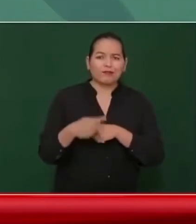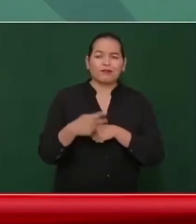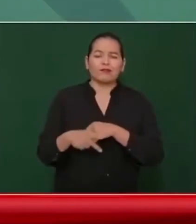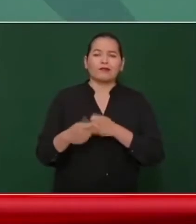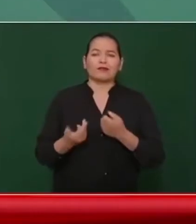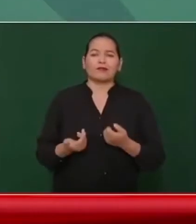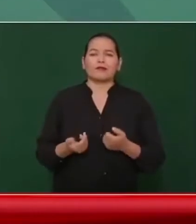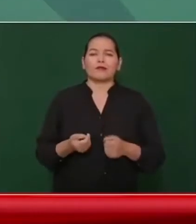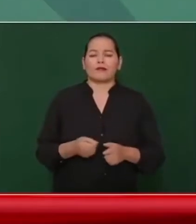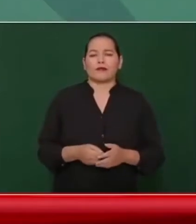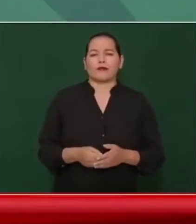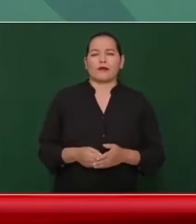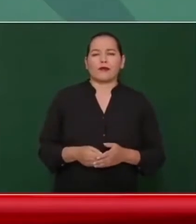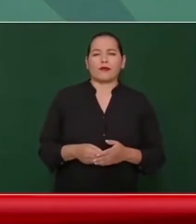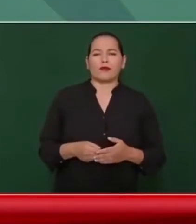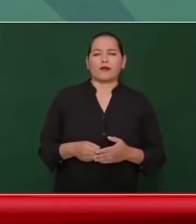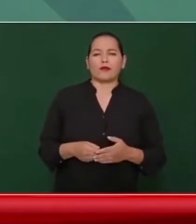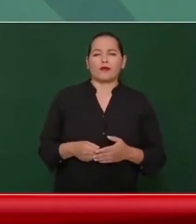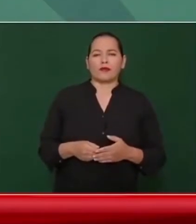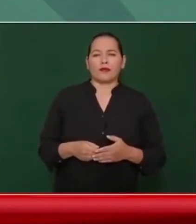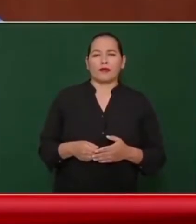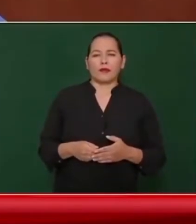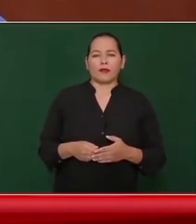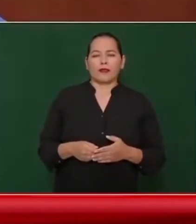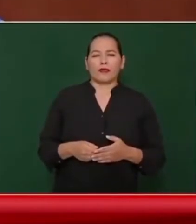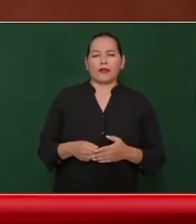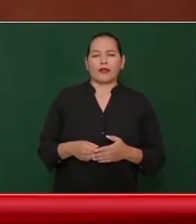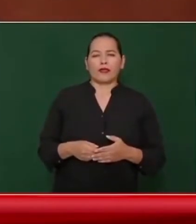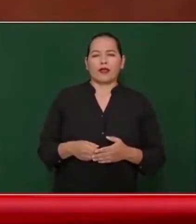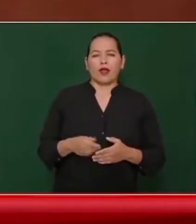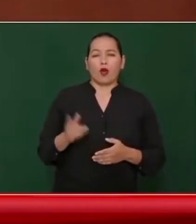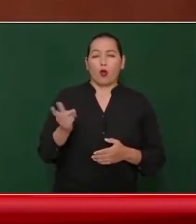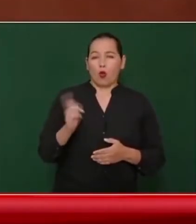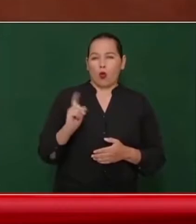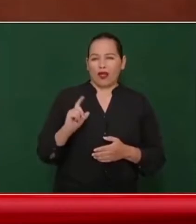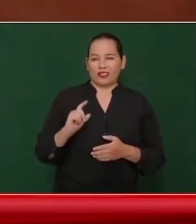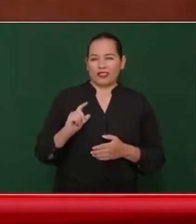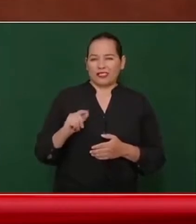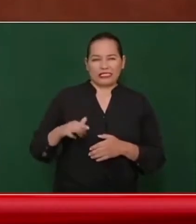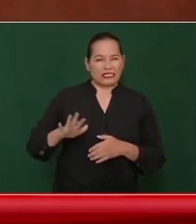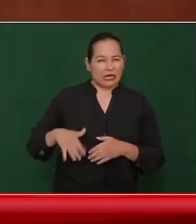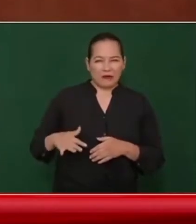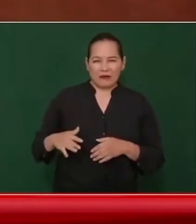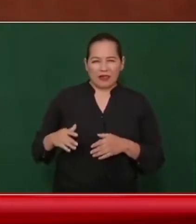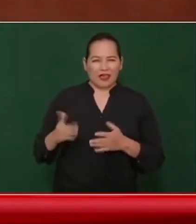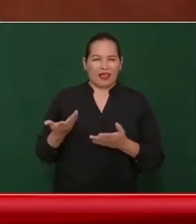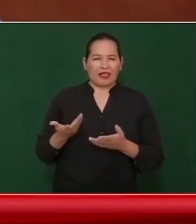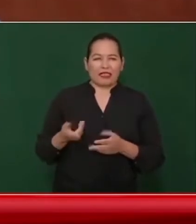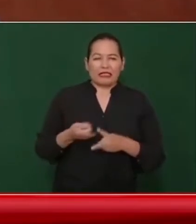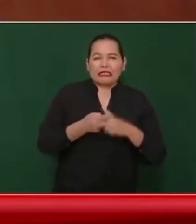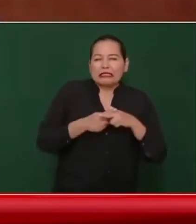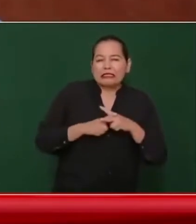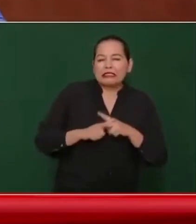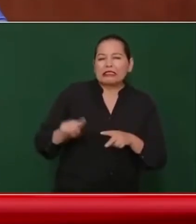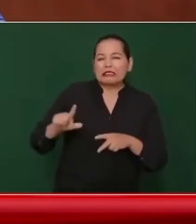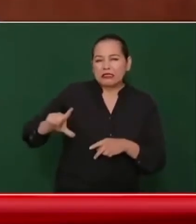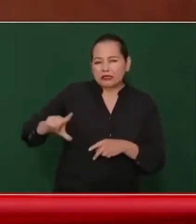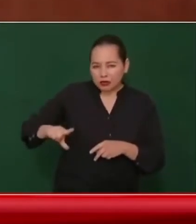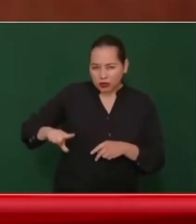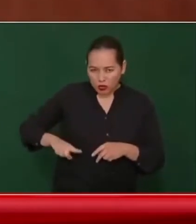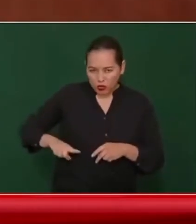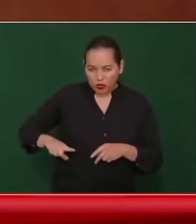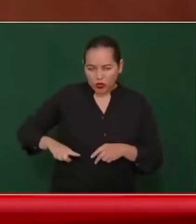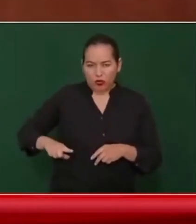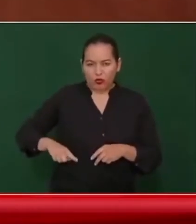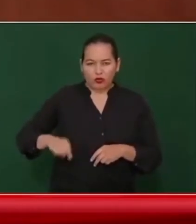al gobierno lo que predominaba era el hecho de que estas bandas